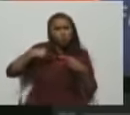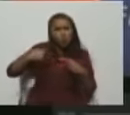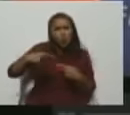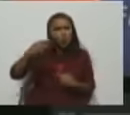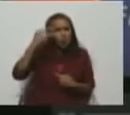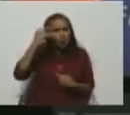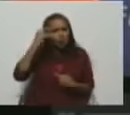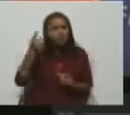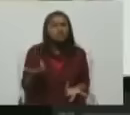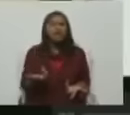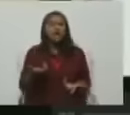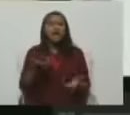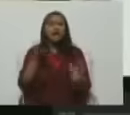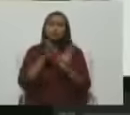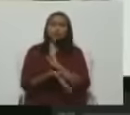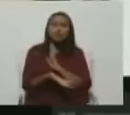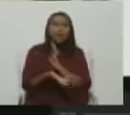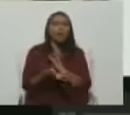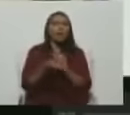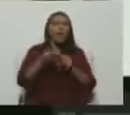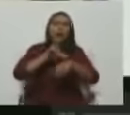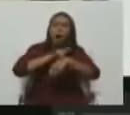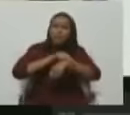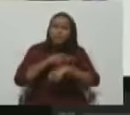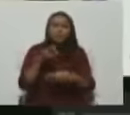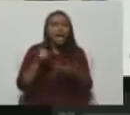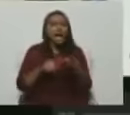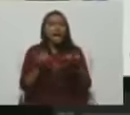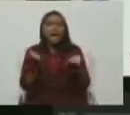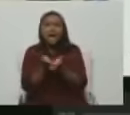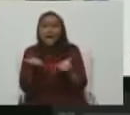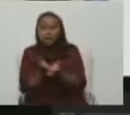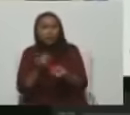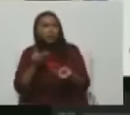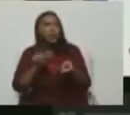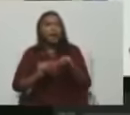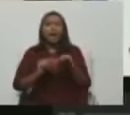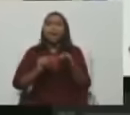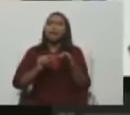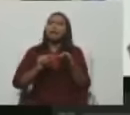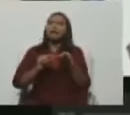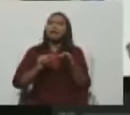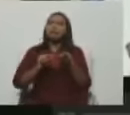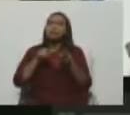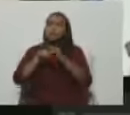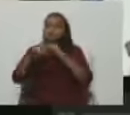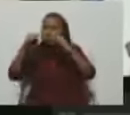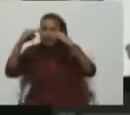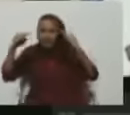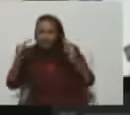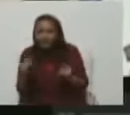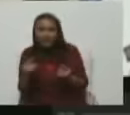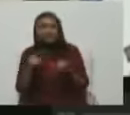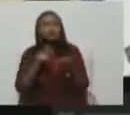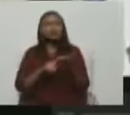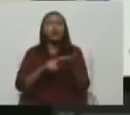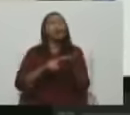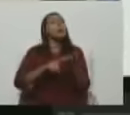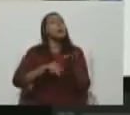disparándose sobre hospitales, escuelas, ambulatorios, cuarteles, bombas solo